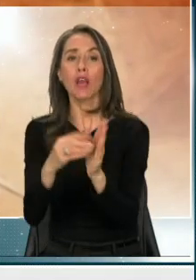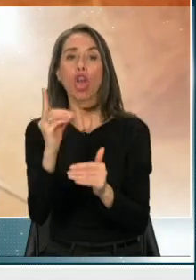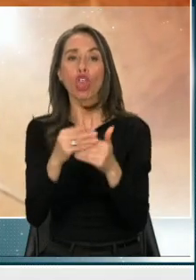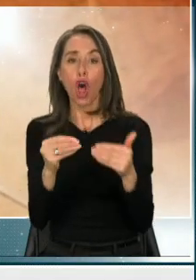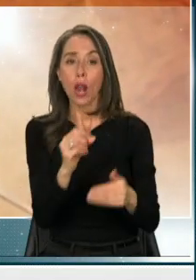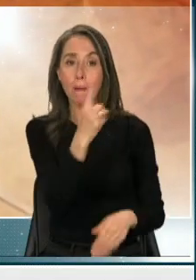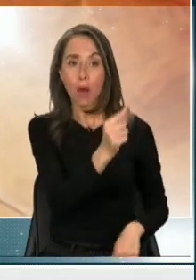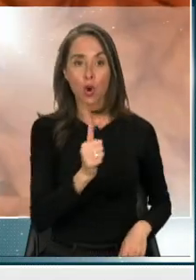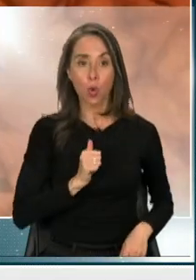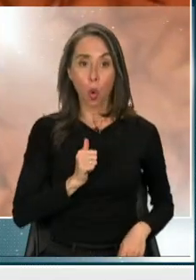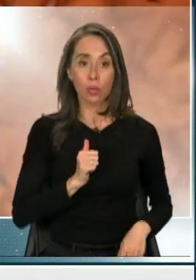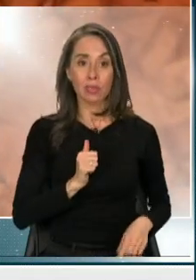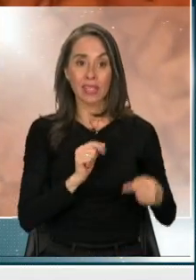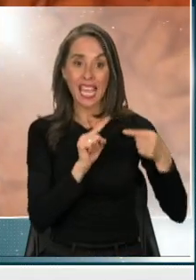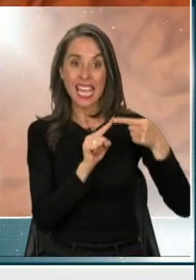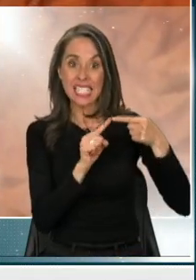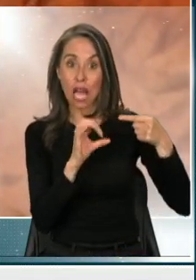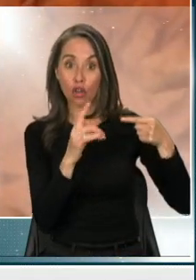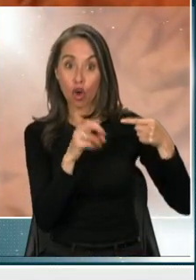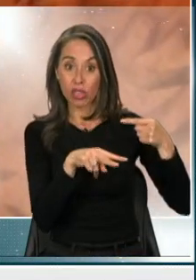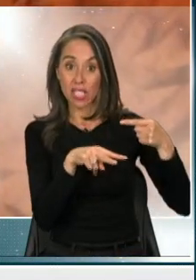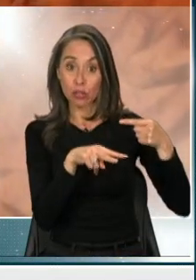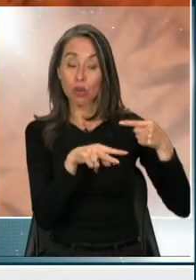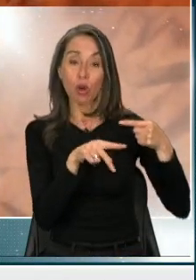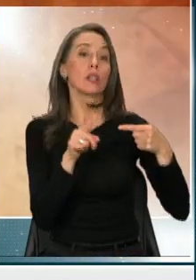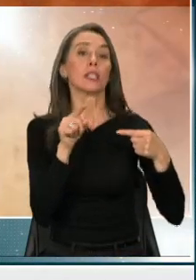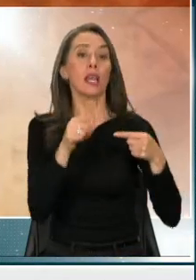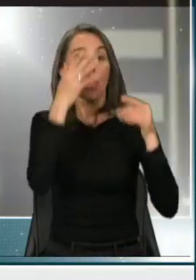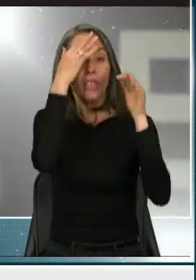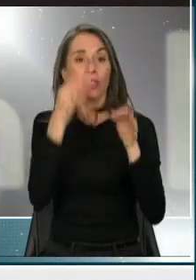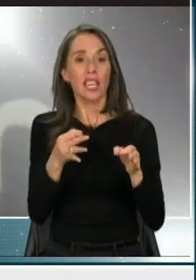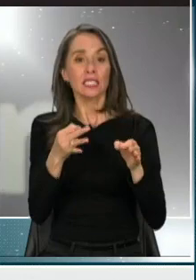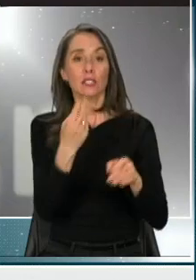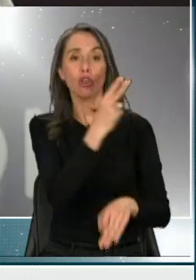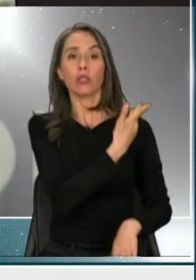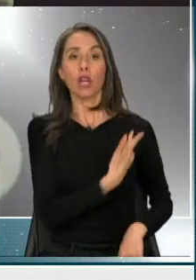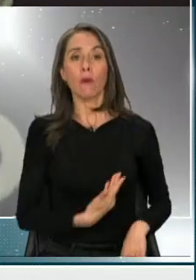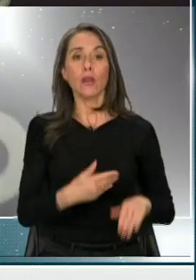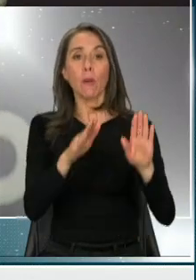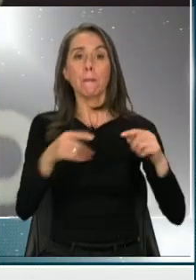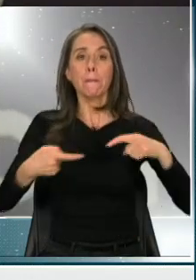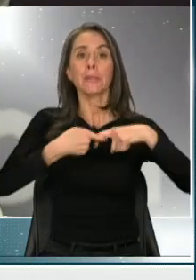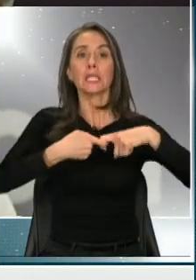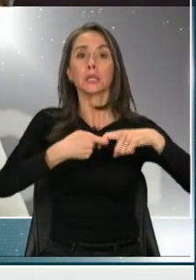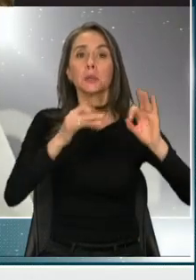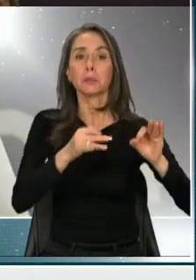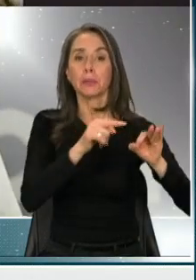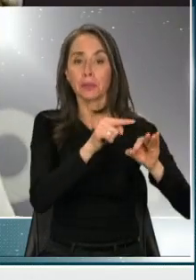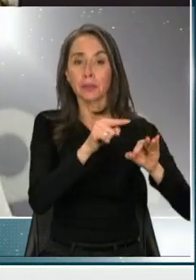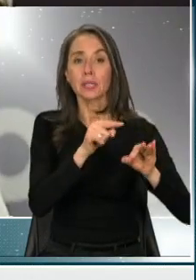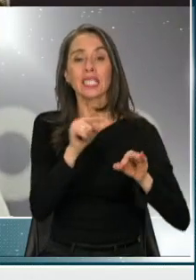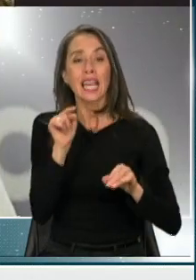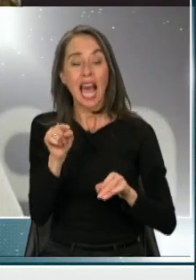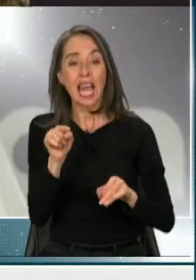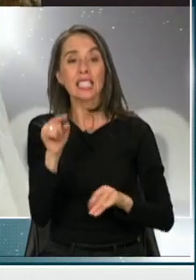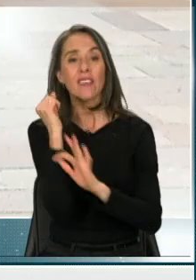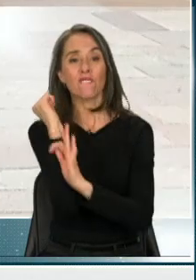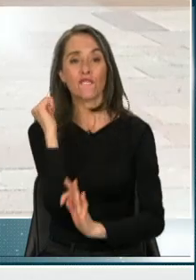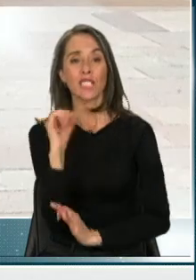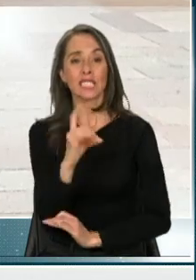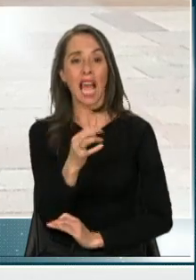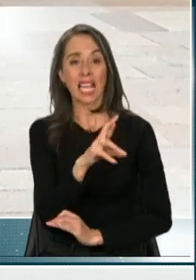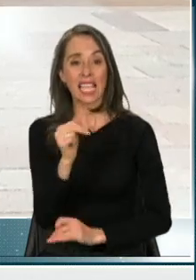cumplía determinada condición que dependía finalmente de una decisión del propio ejecutivo pero creo que hay tierra